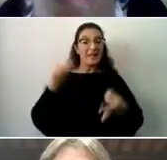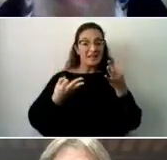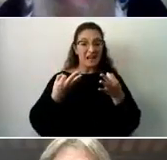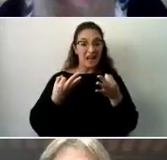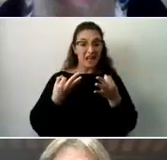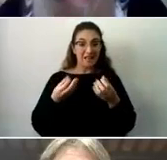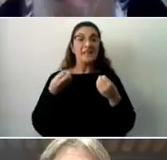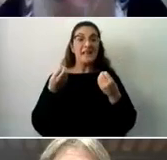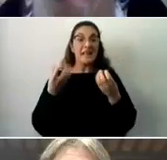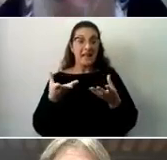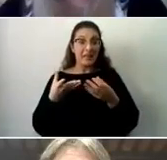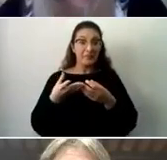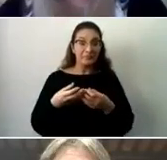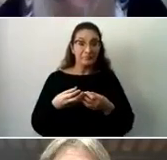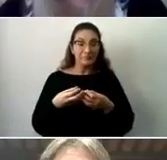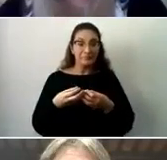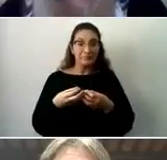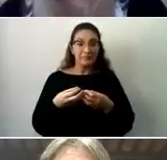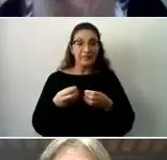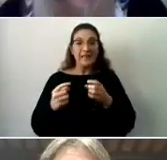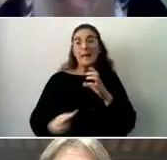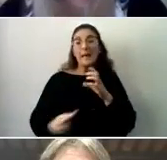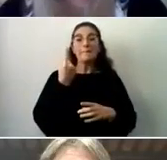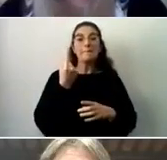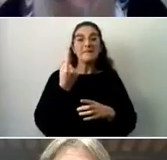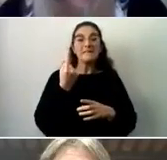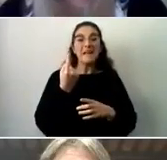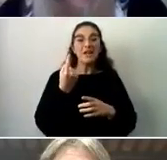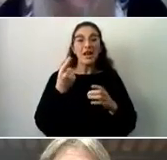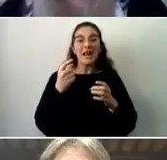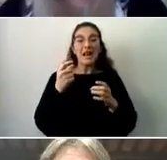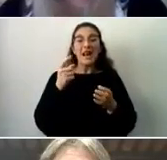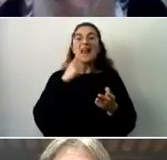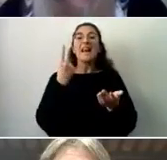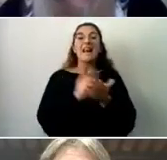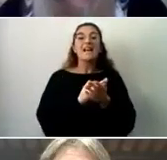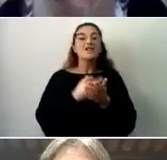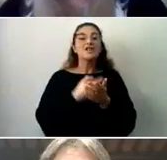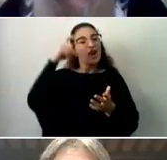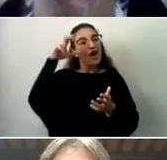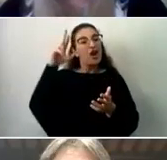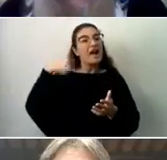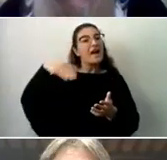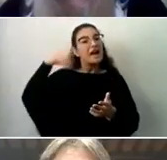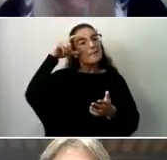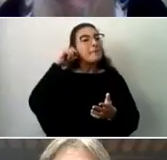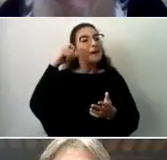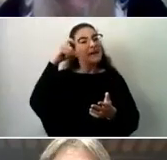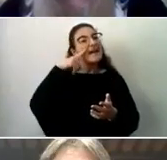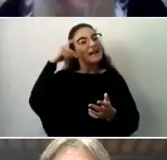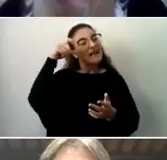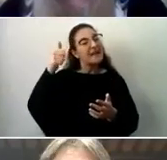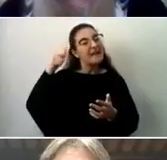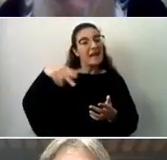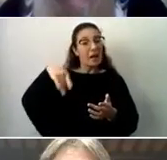caso Mejía Miguel, donde la Corte Suprema subsana a través de, por